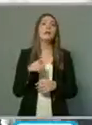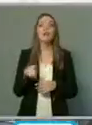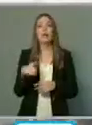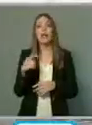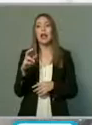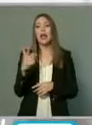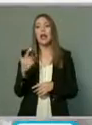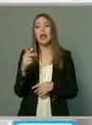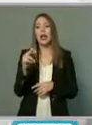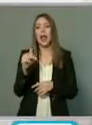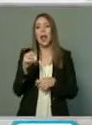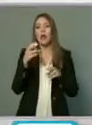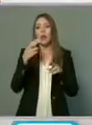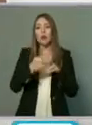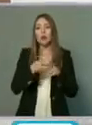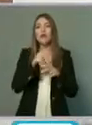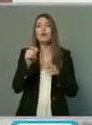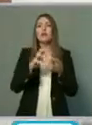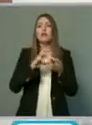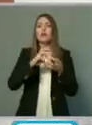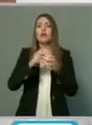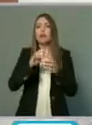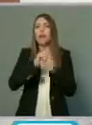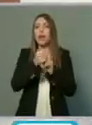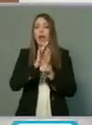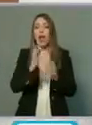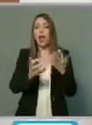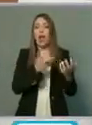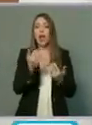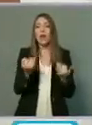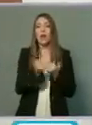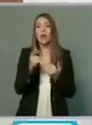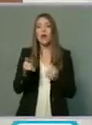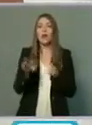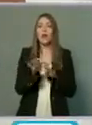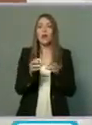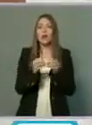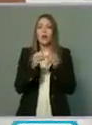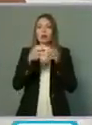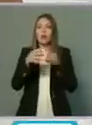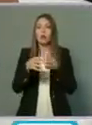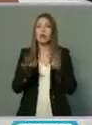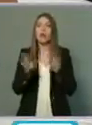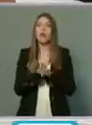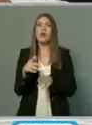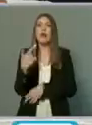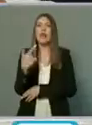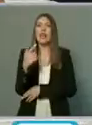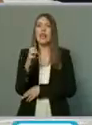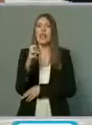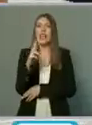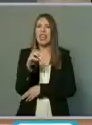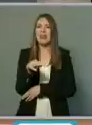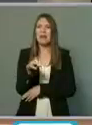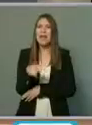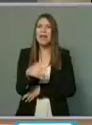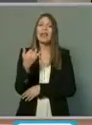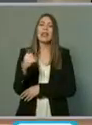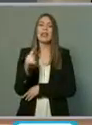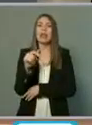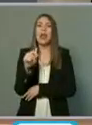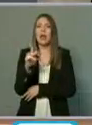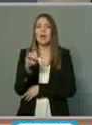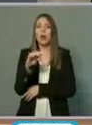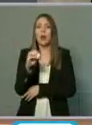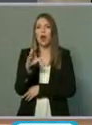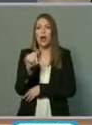como resultado va a ser esto, va a ser como un grano infladito. Parece como y suave. germen. Así es, exactamente. Entre como germen y tipo tapioca, ¿no? Y cuscús